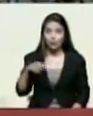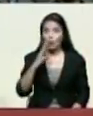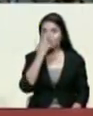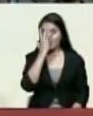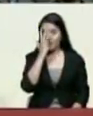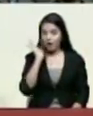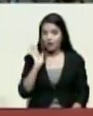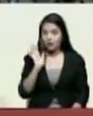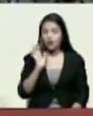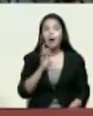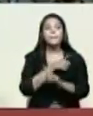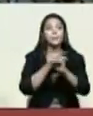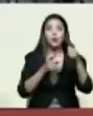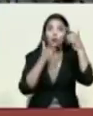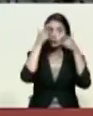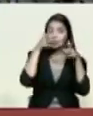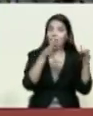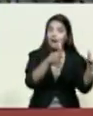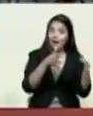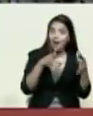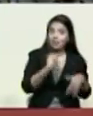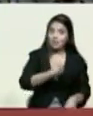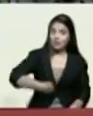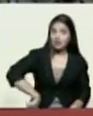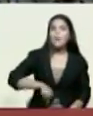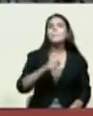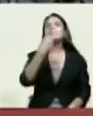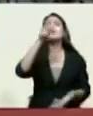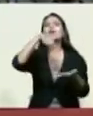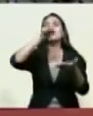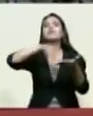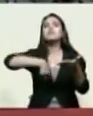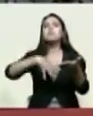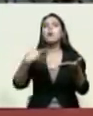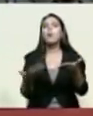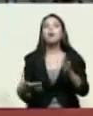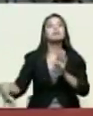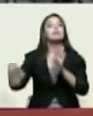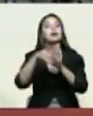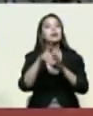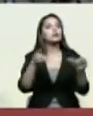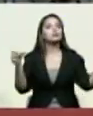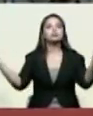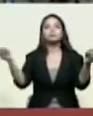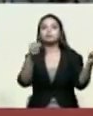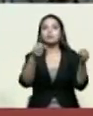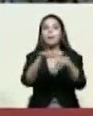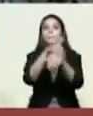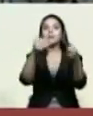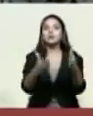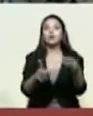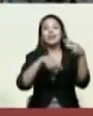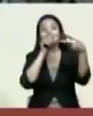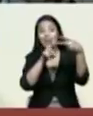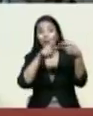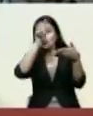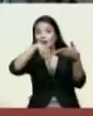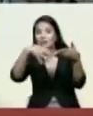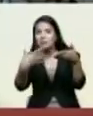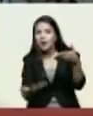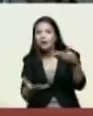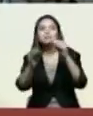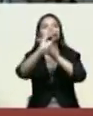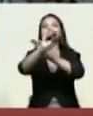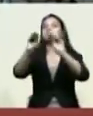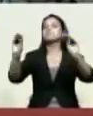Y cuando gana el comandante Chávez, lo primero que firma es el decreto nombrando a los ministros, pero lo segundo que firma en ese momento es